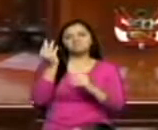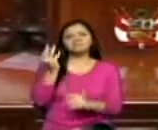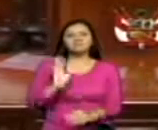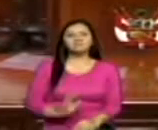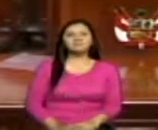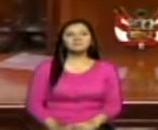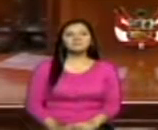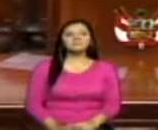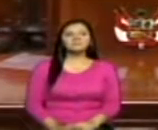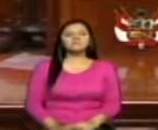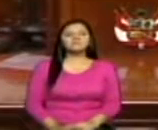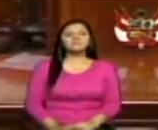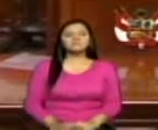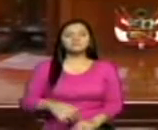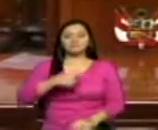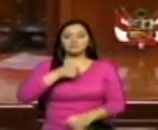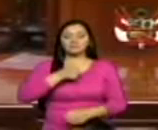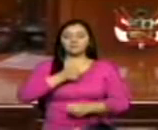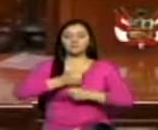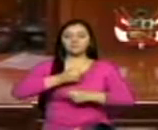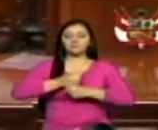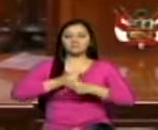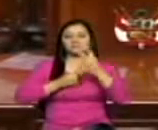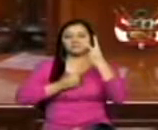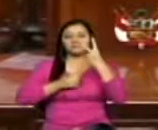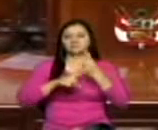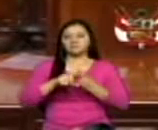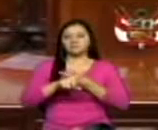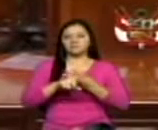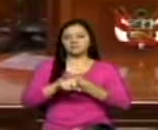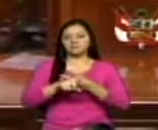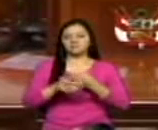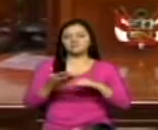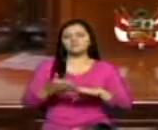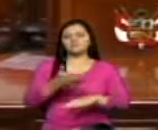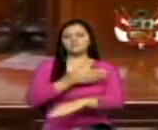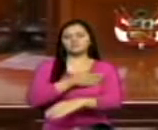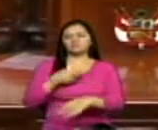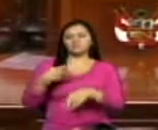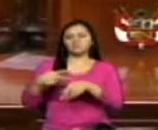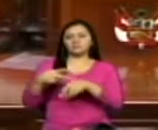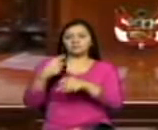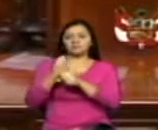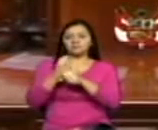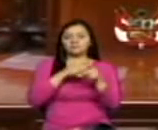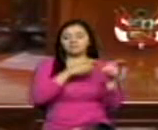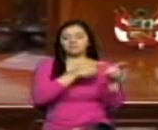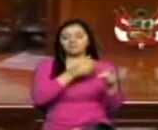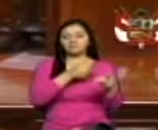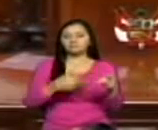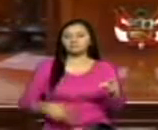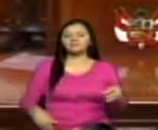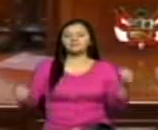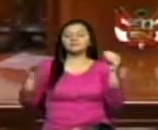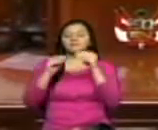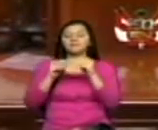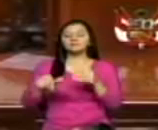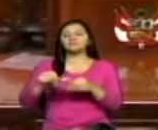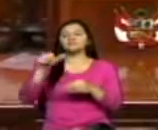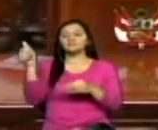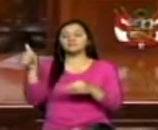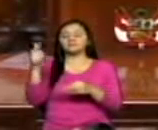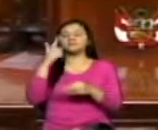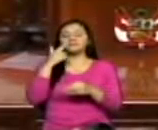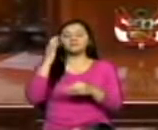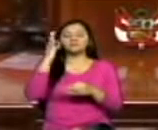a quien serví en sus dos gobiernos, y a cientos de miles de hombres y mujeres que